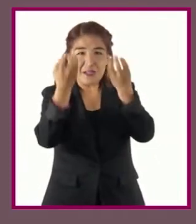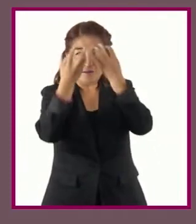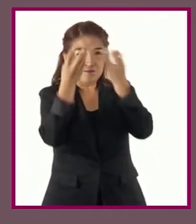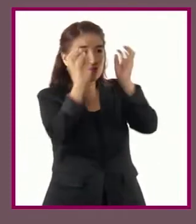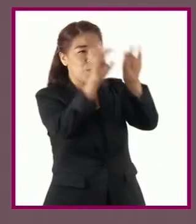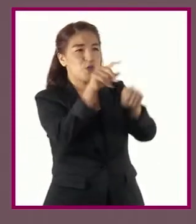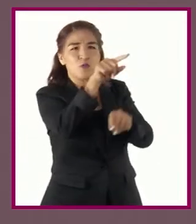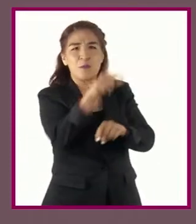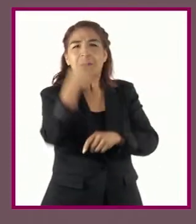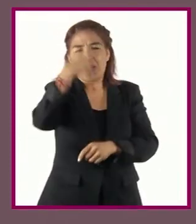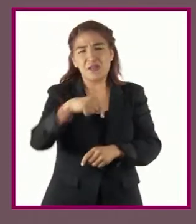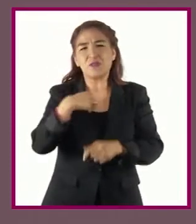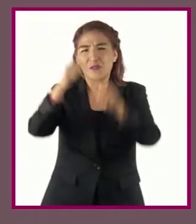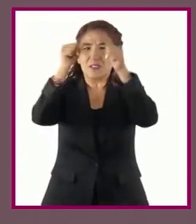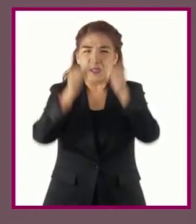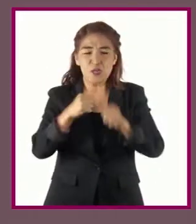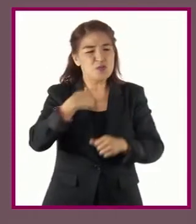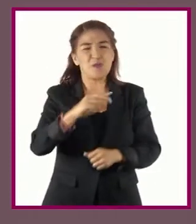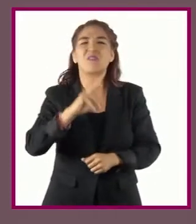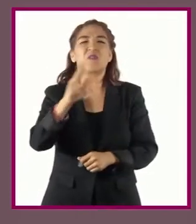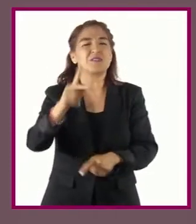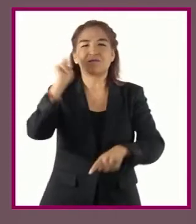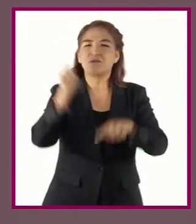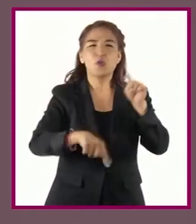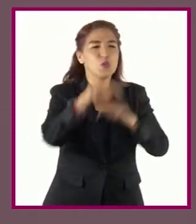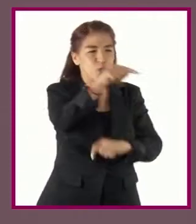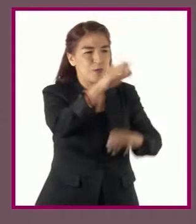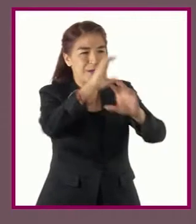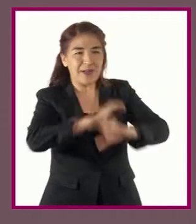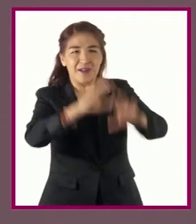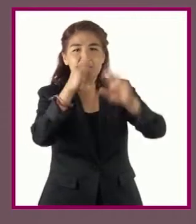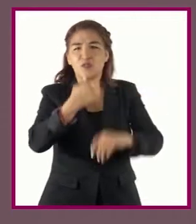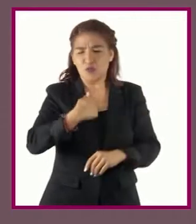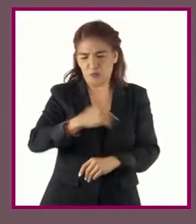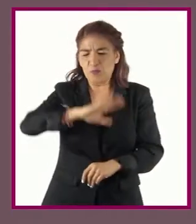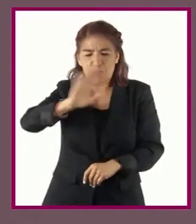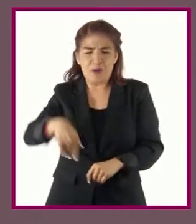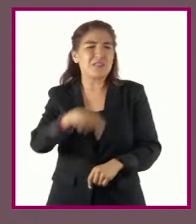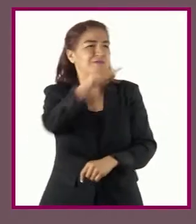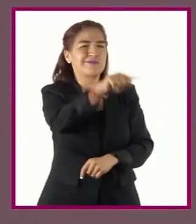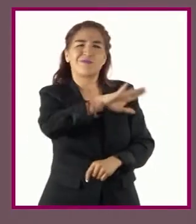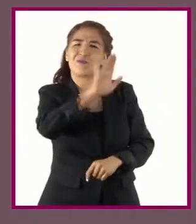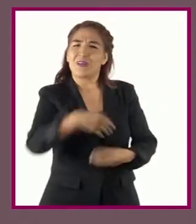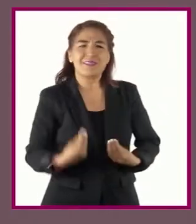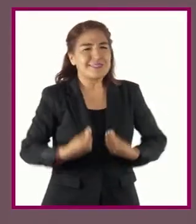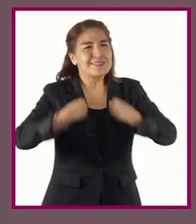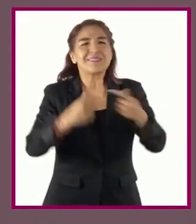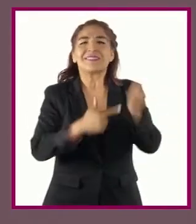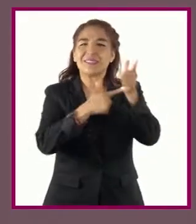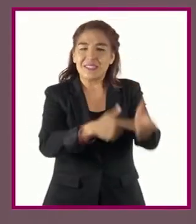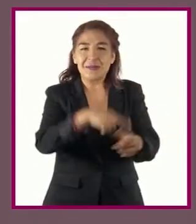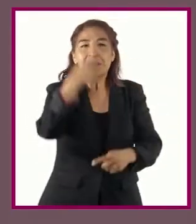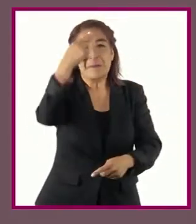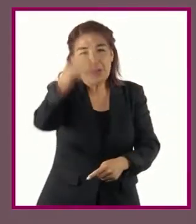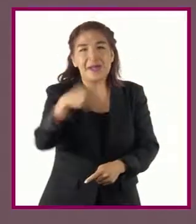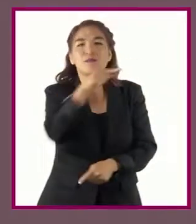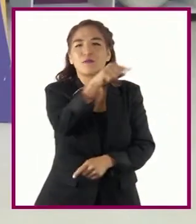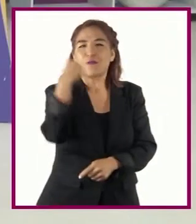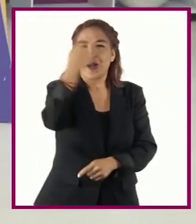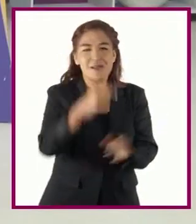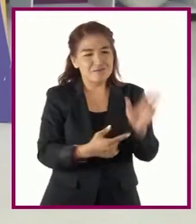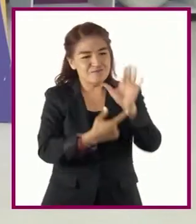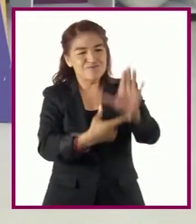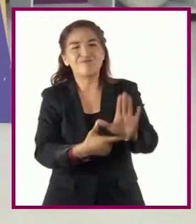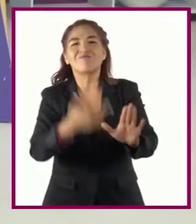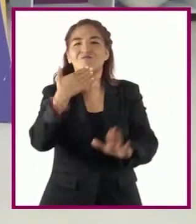quedaré sin voz para que tú cantes, yo he de morir para que tú no mueras, para que emerja tu rostro flameado al horizonte